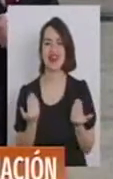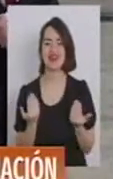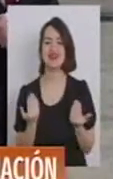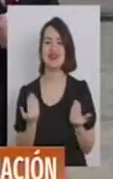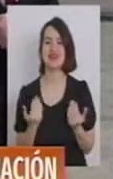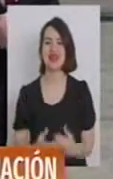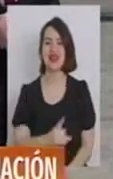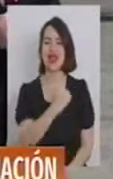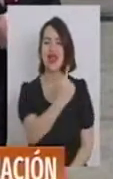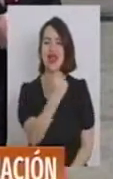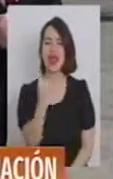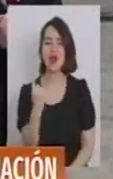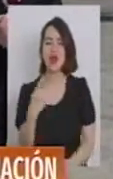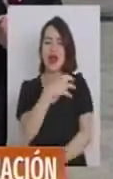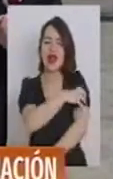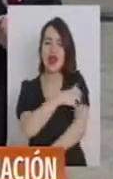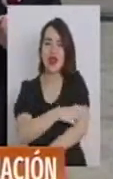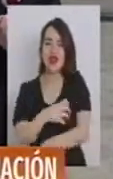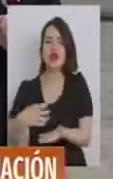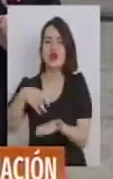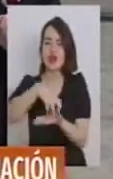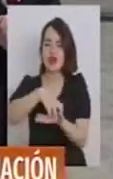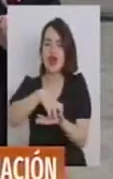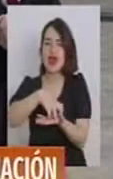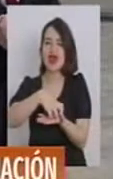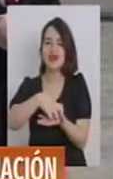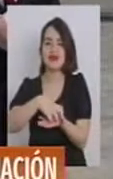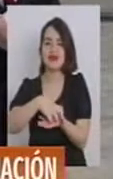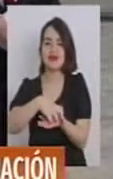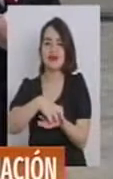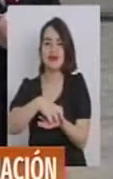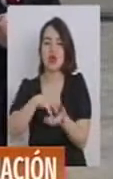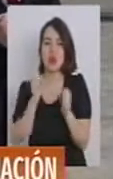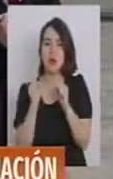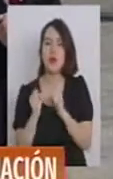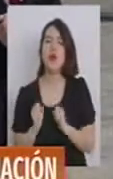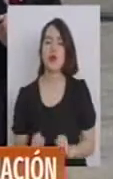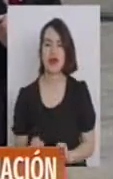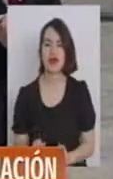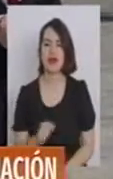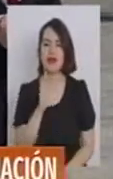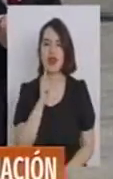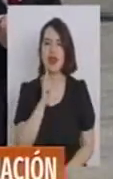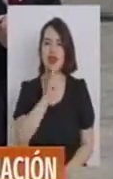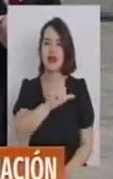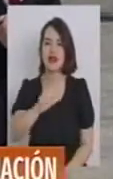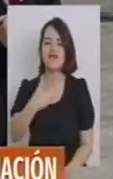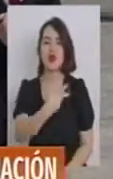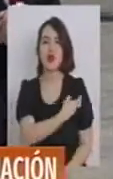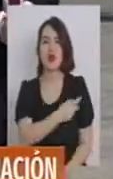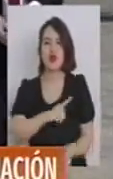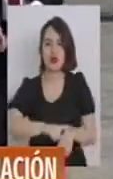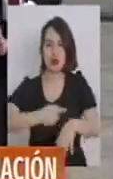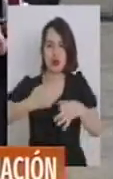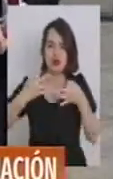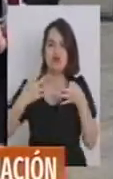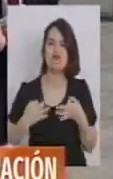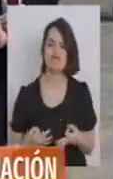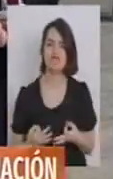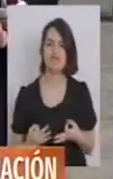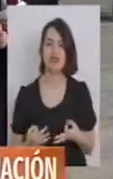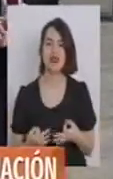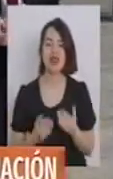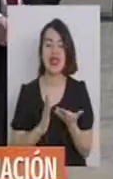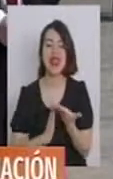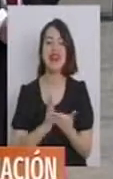para que cada una de las regiones, ciudades y unidades puedan contar con las vacunas oportunamente para